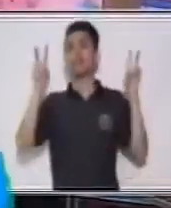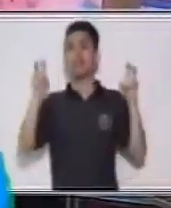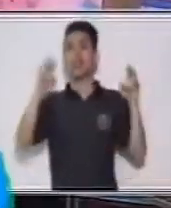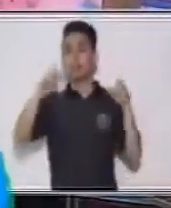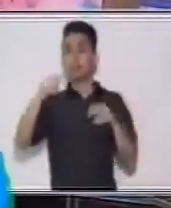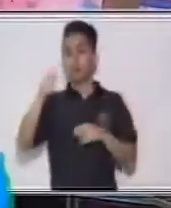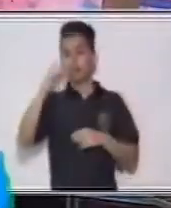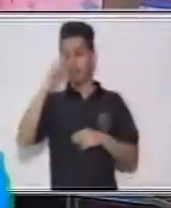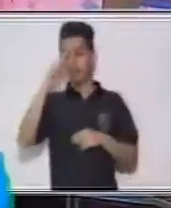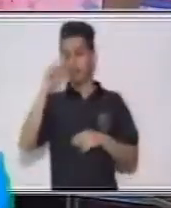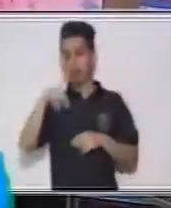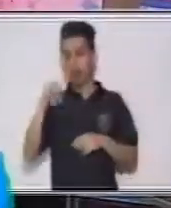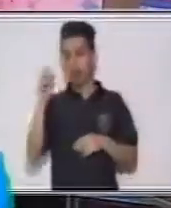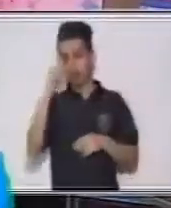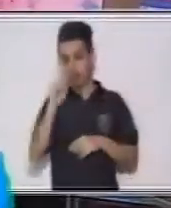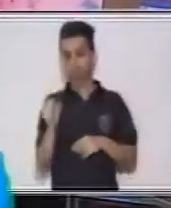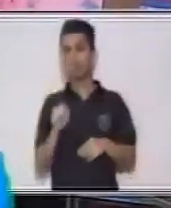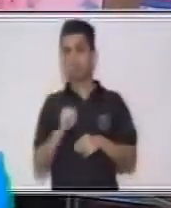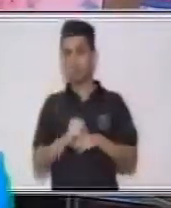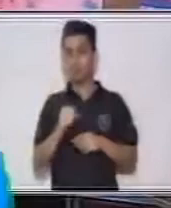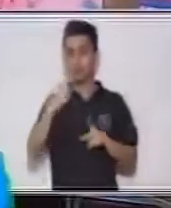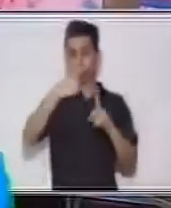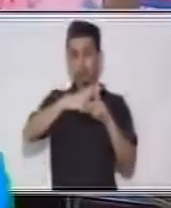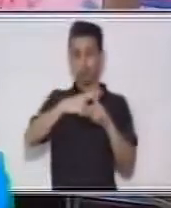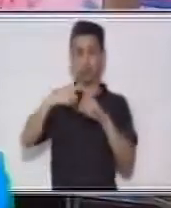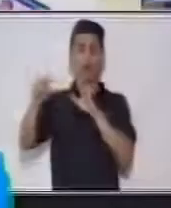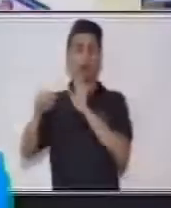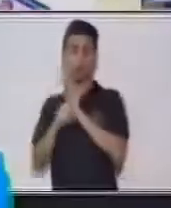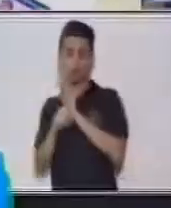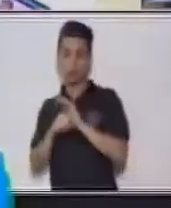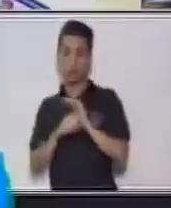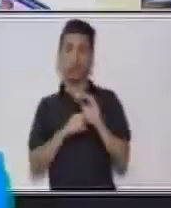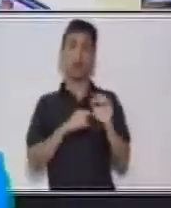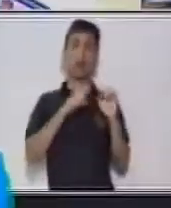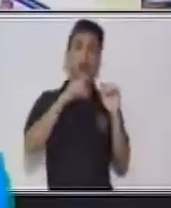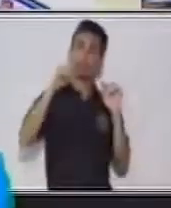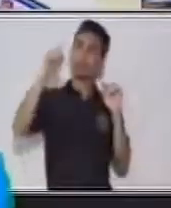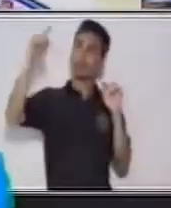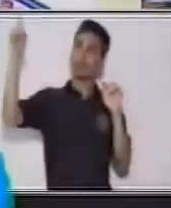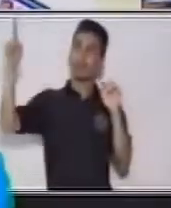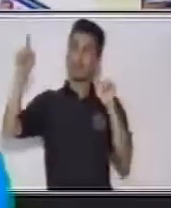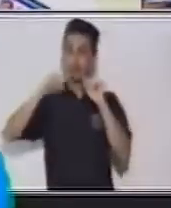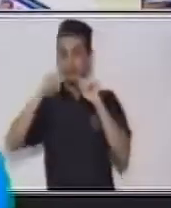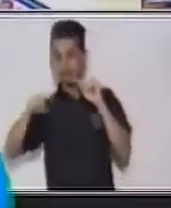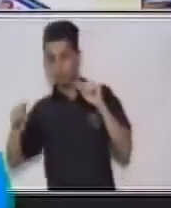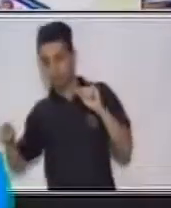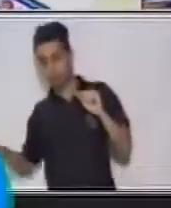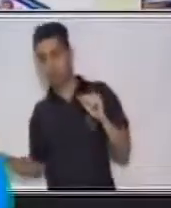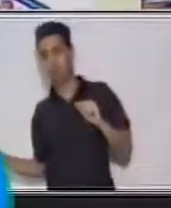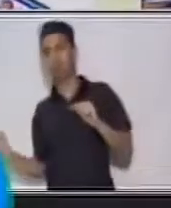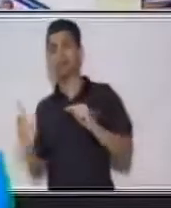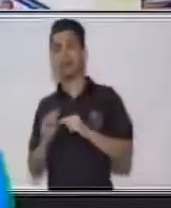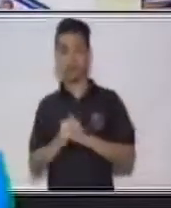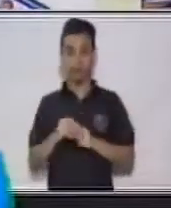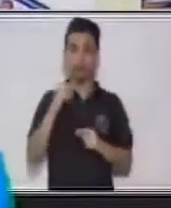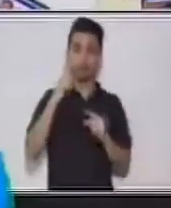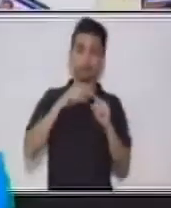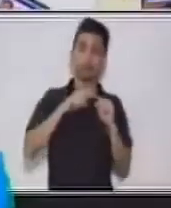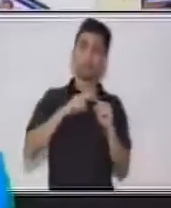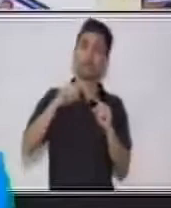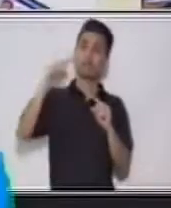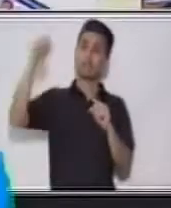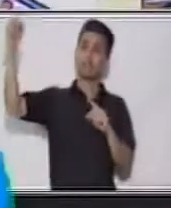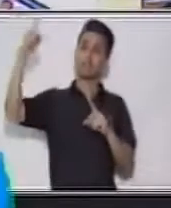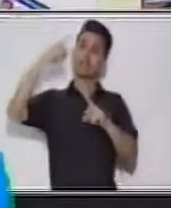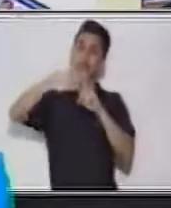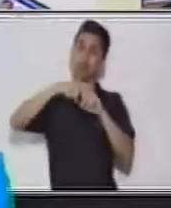patrones de suma y resta ascendente descendente ascendente subir descendente restar ascendente sumar